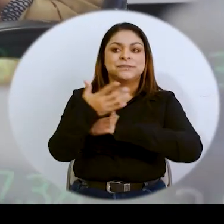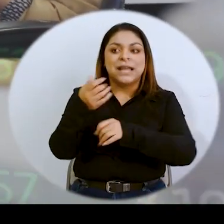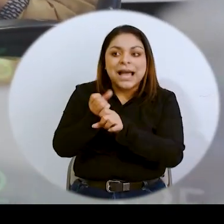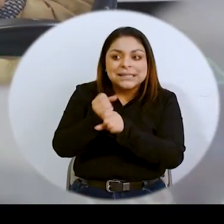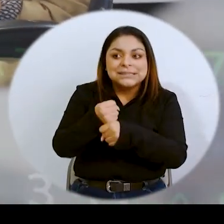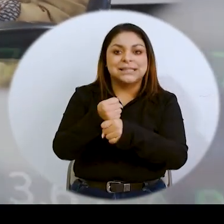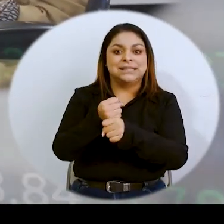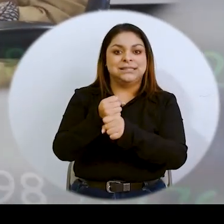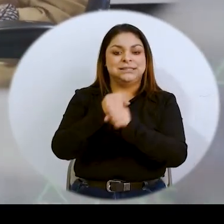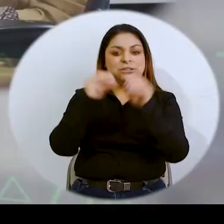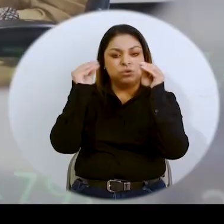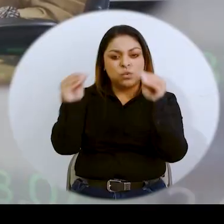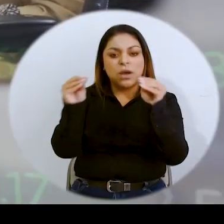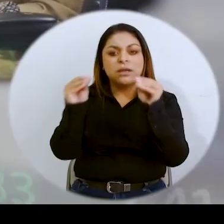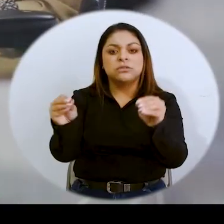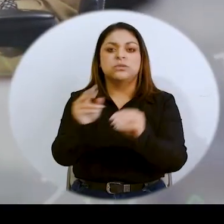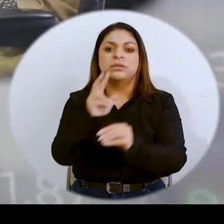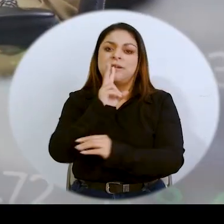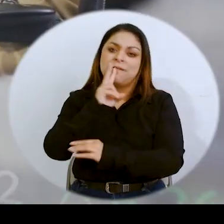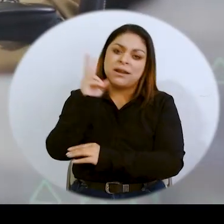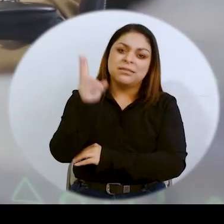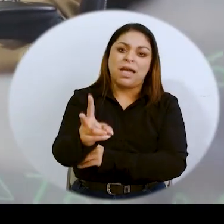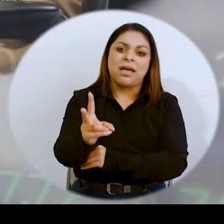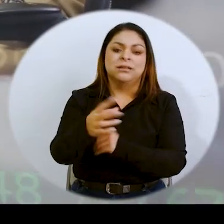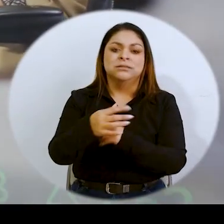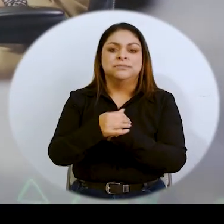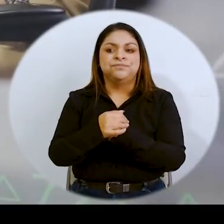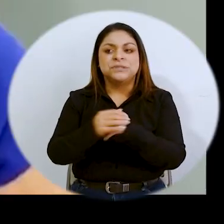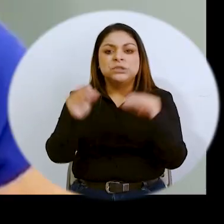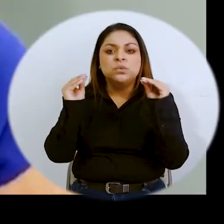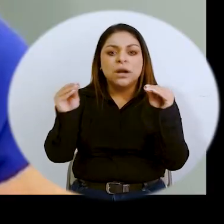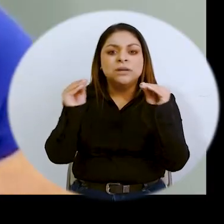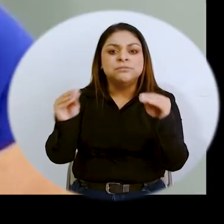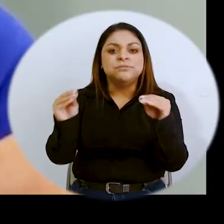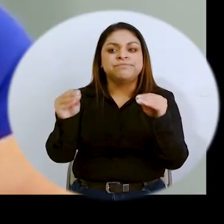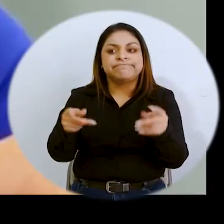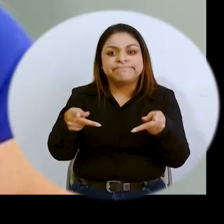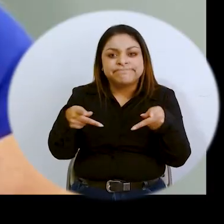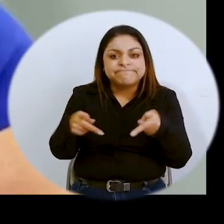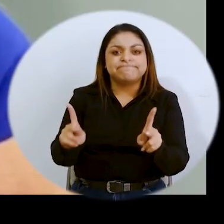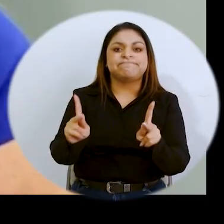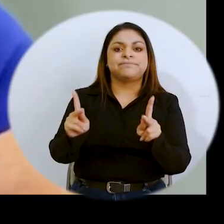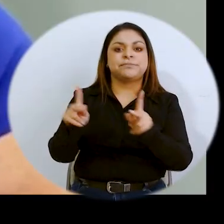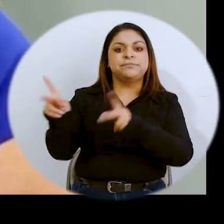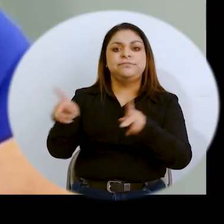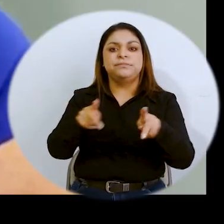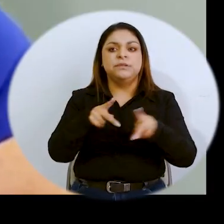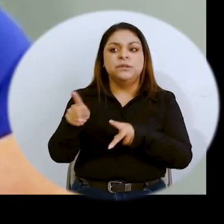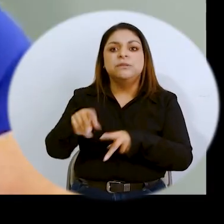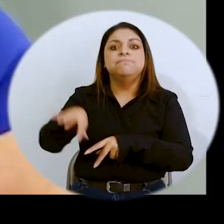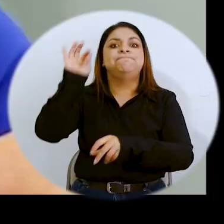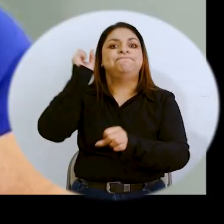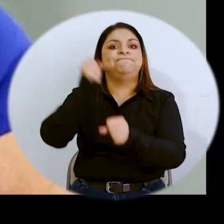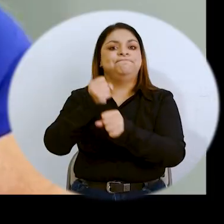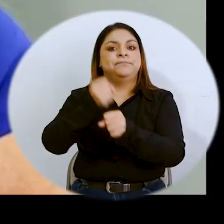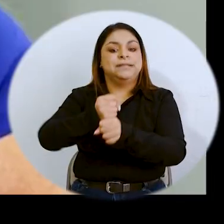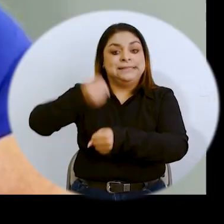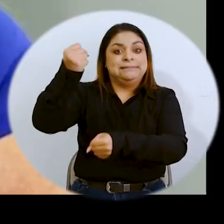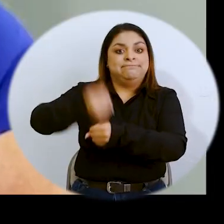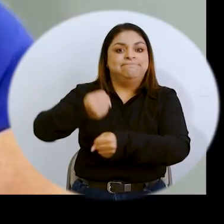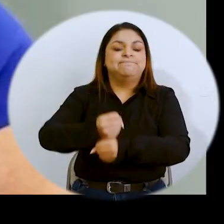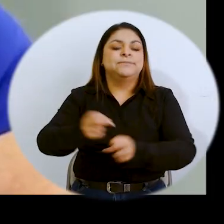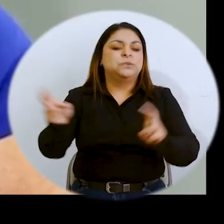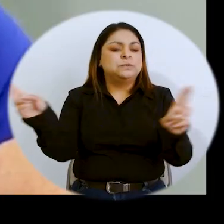crear a generar educación de verdad, o sea, educación que le permita a la gente